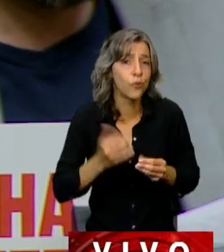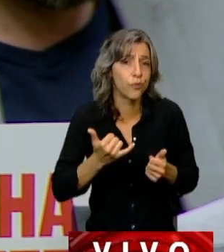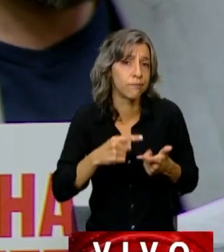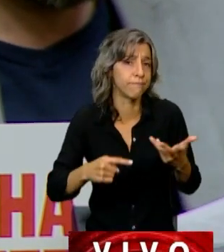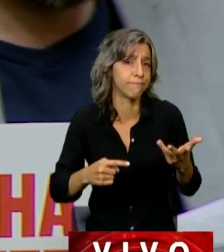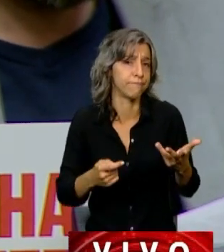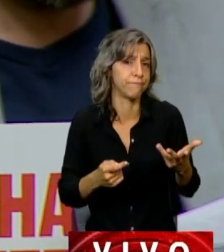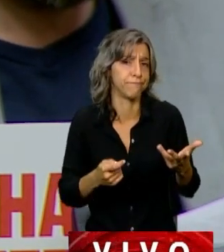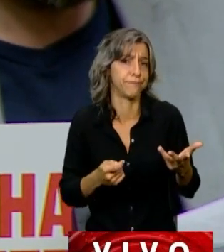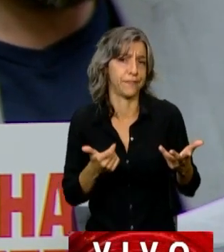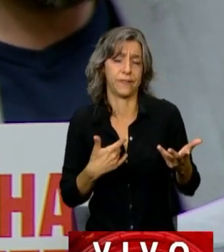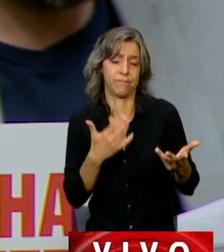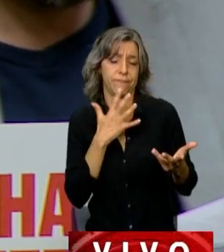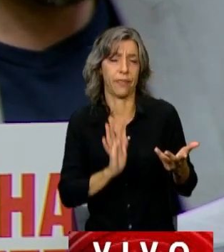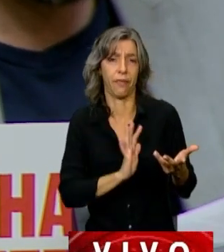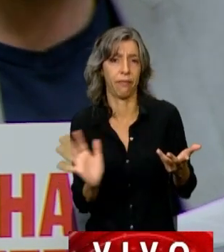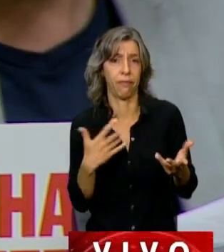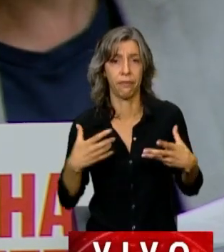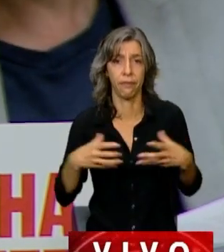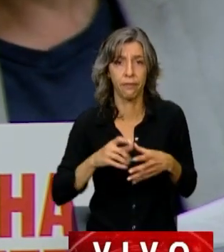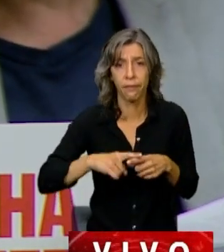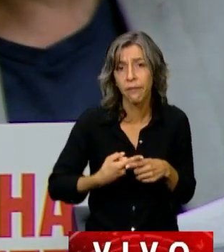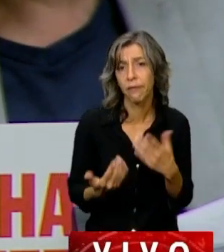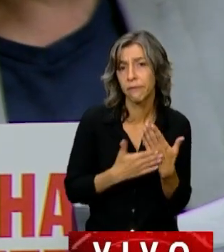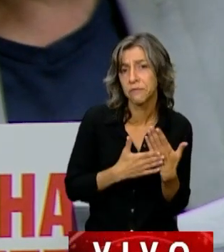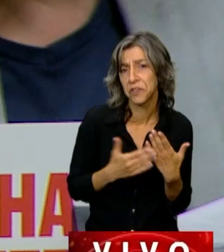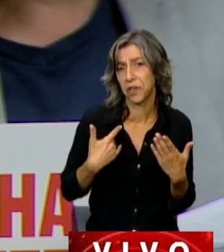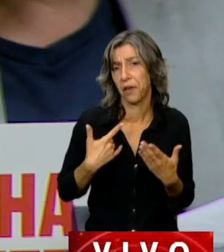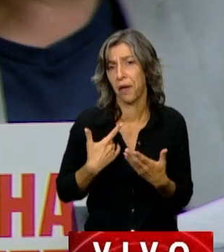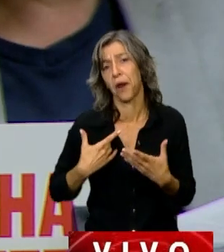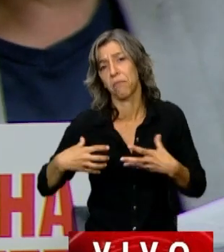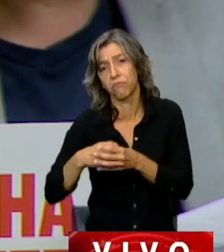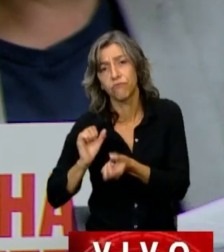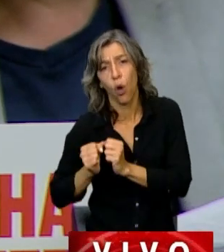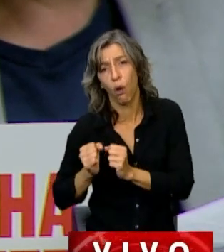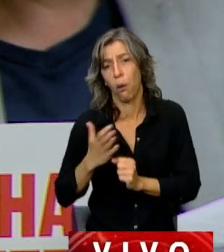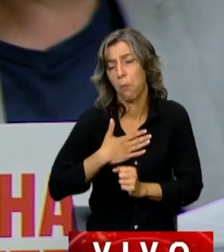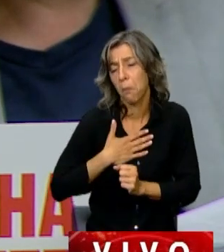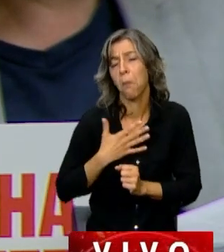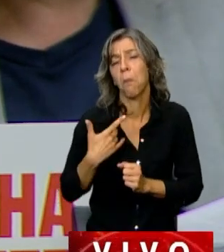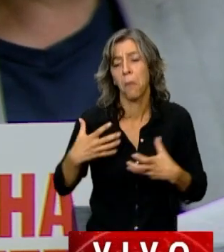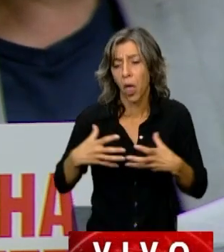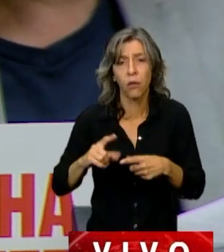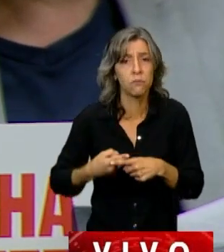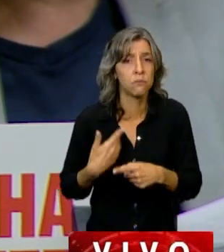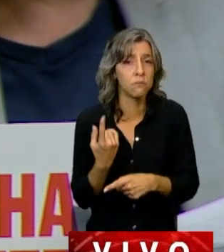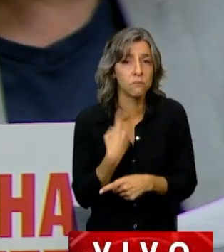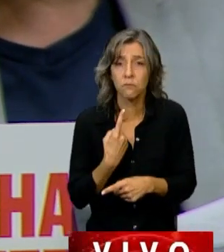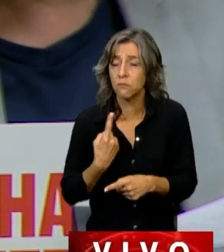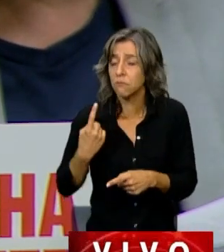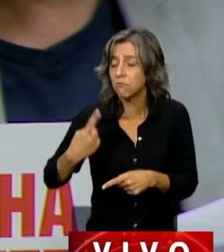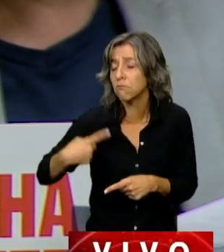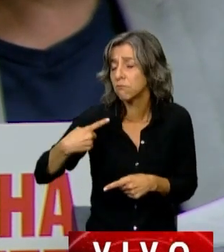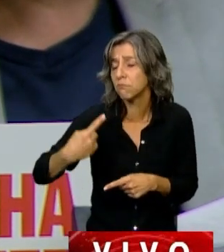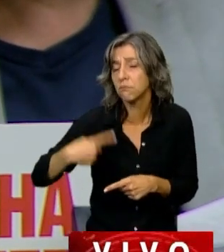Nosotros desde el Frente Izquierda, desde el Partido Obrero en mi caso, nos venimos pronunciando sistemáticamente